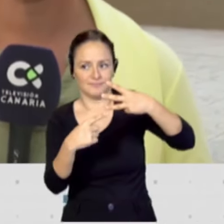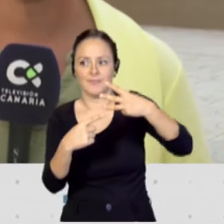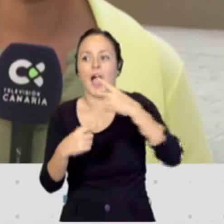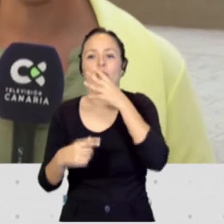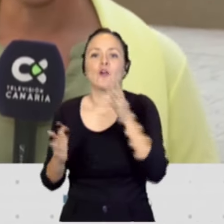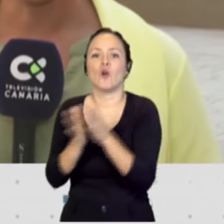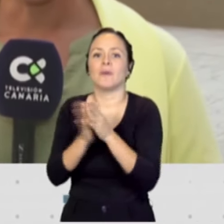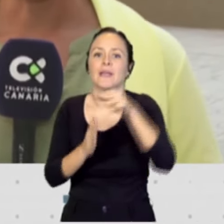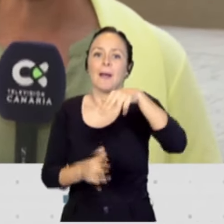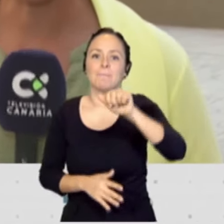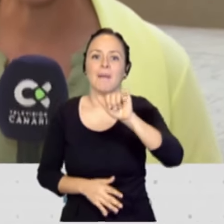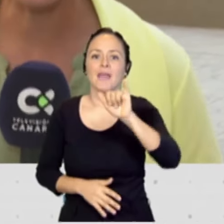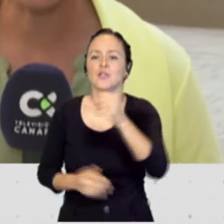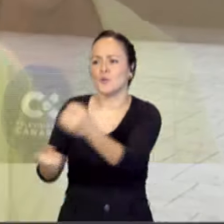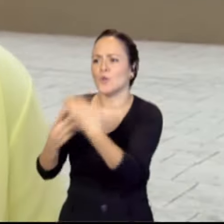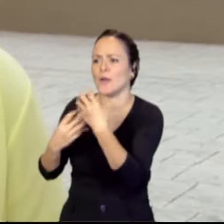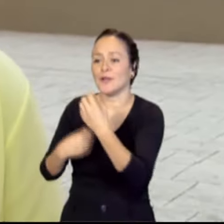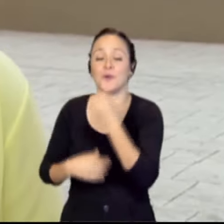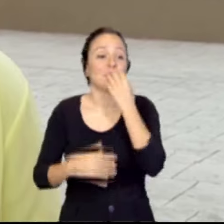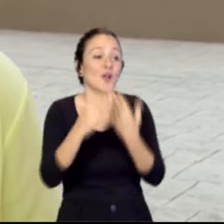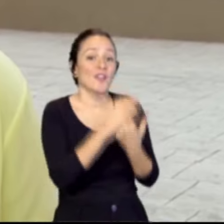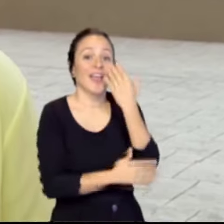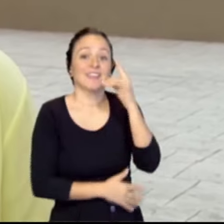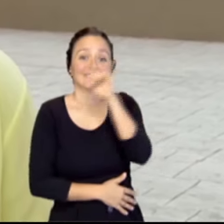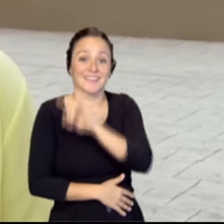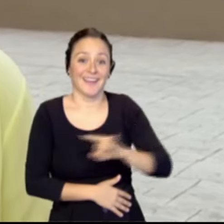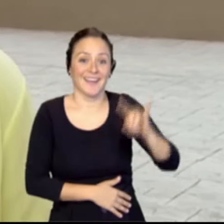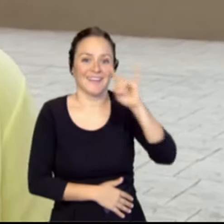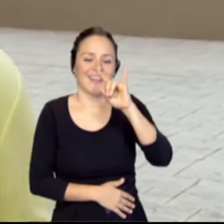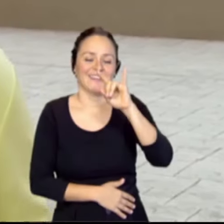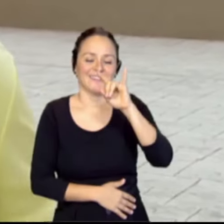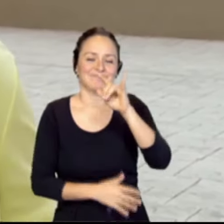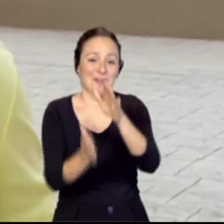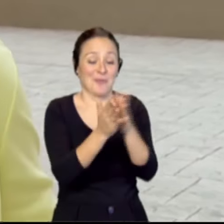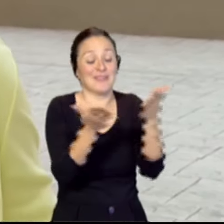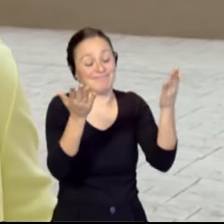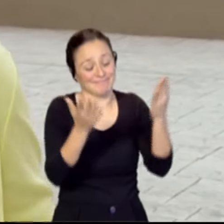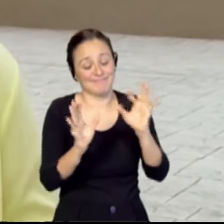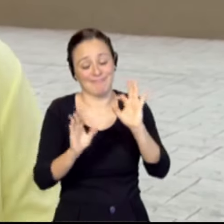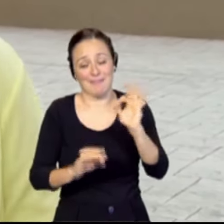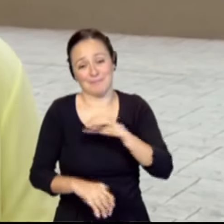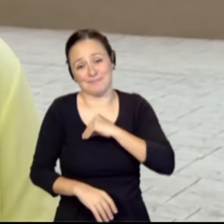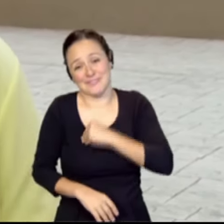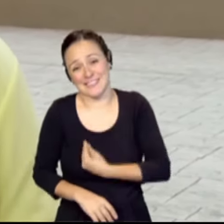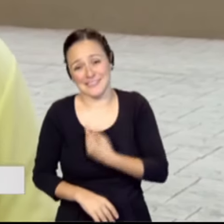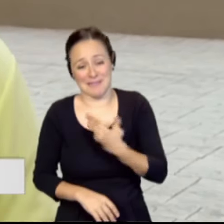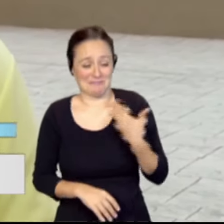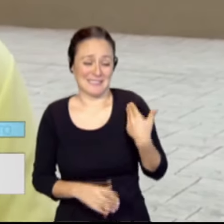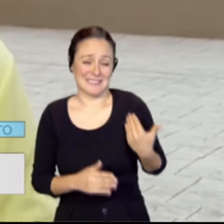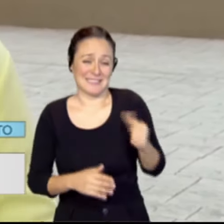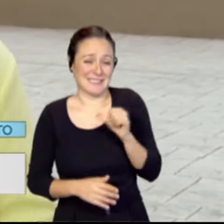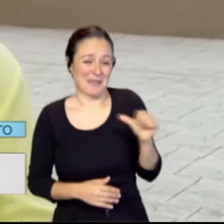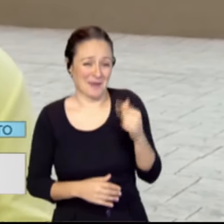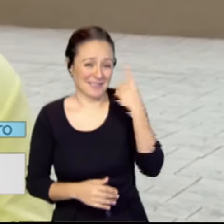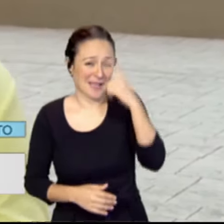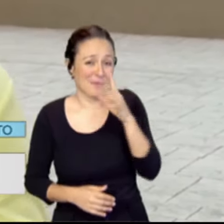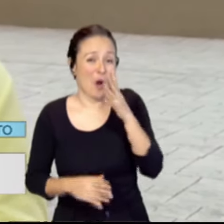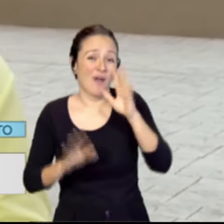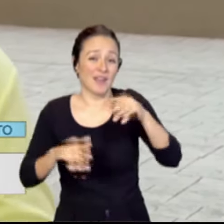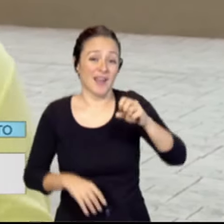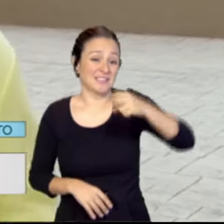cuéntanos Buenos días fati Buenos días Canarias Así es una noticia triste que conocíamos hace algunas semanas de ese descenso de